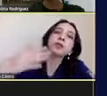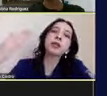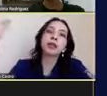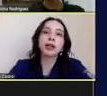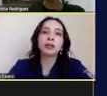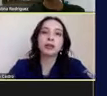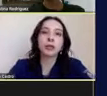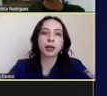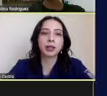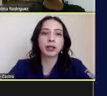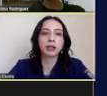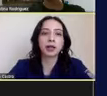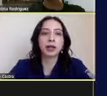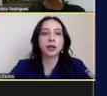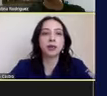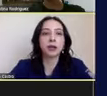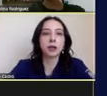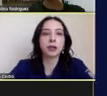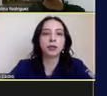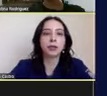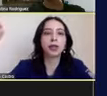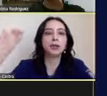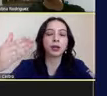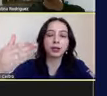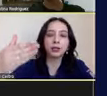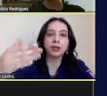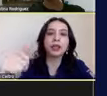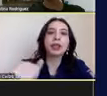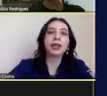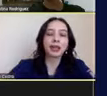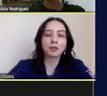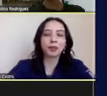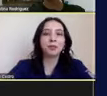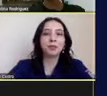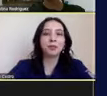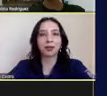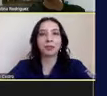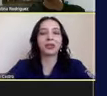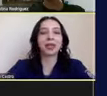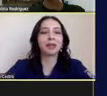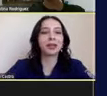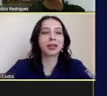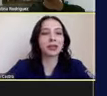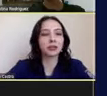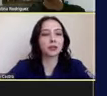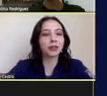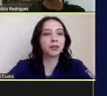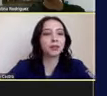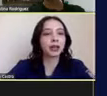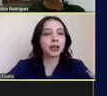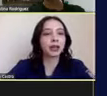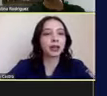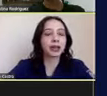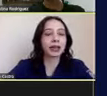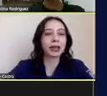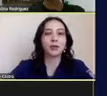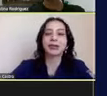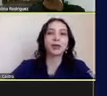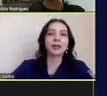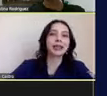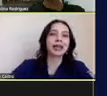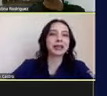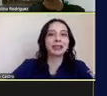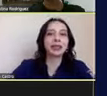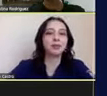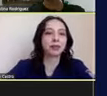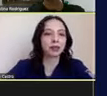podemos progresar a nuestro paciente para que vuelva al deporte o que no. Y también volver al deporte, ahorita les comento, porque no es